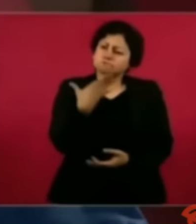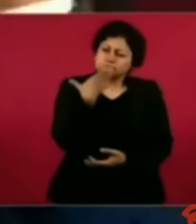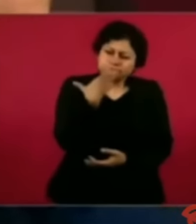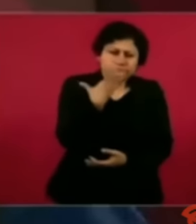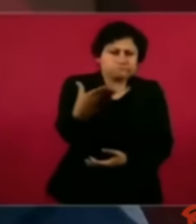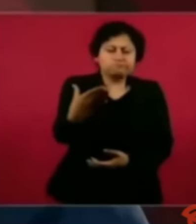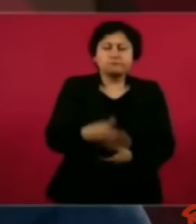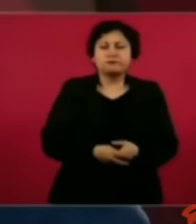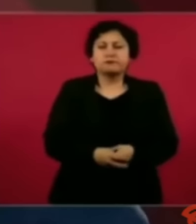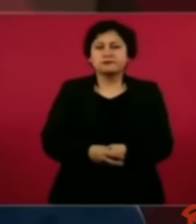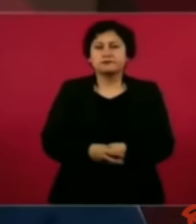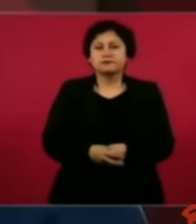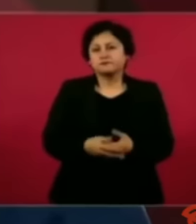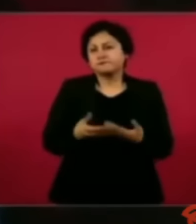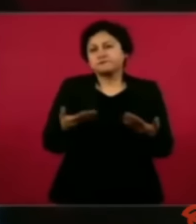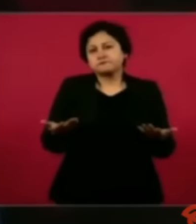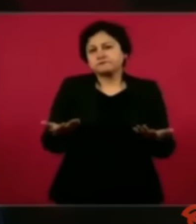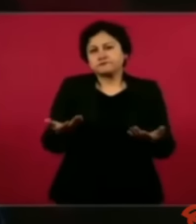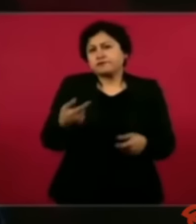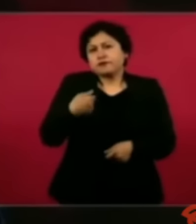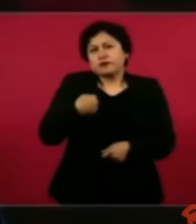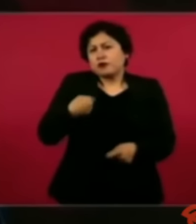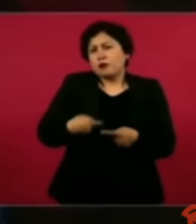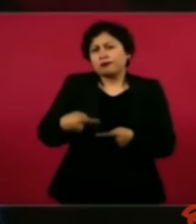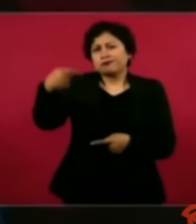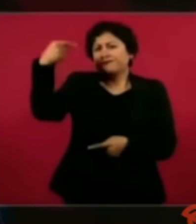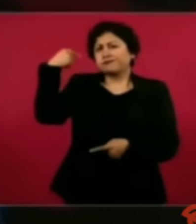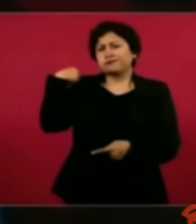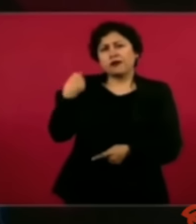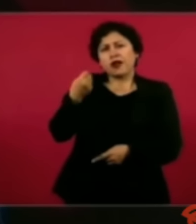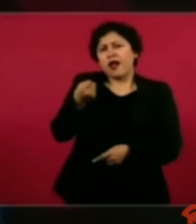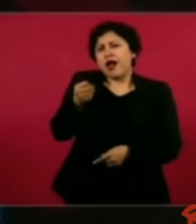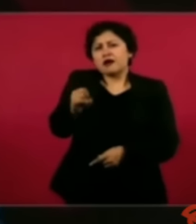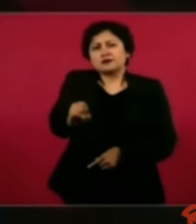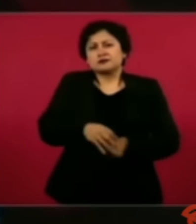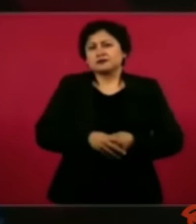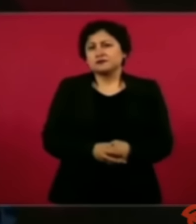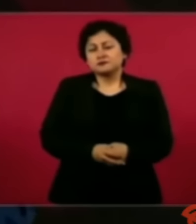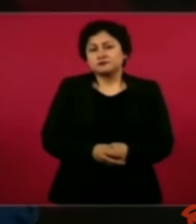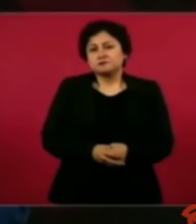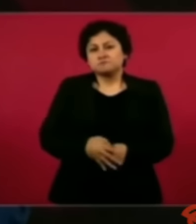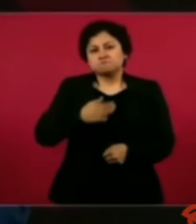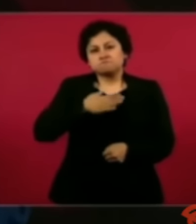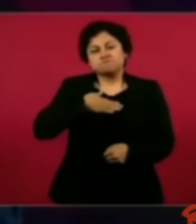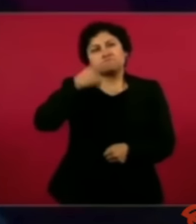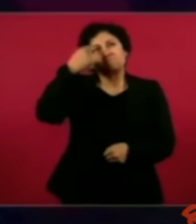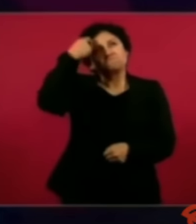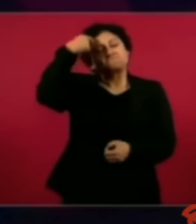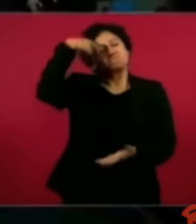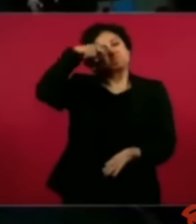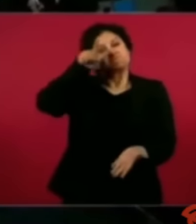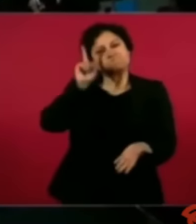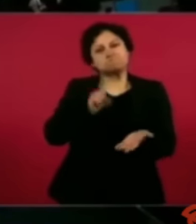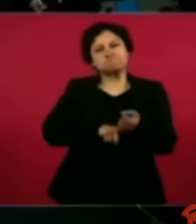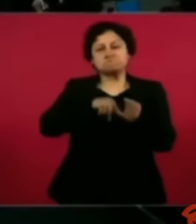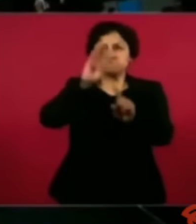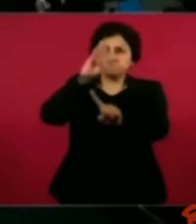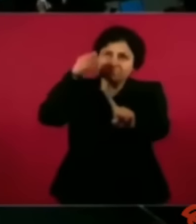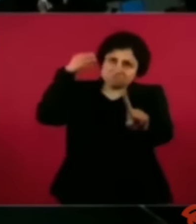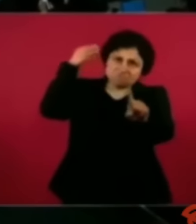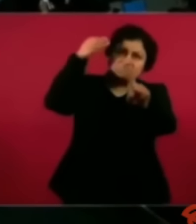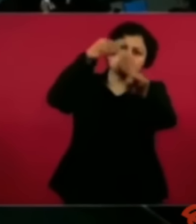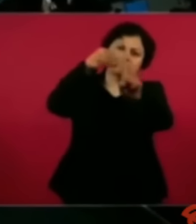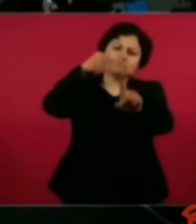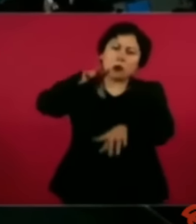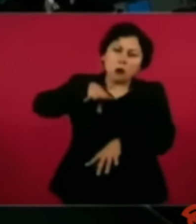Siempre he luchado por mis ideales, por mis principios, por lo que